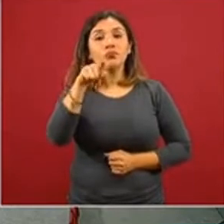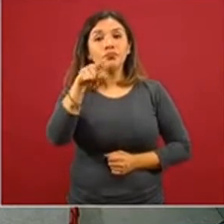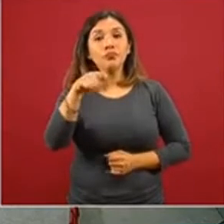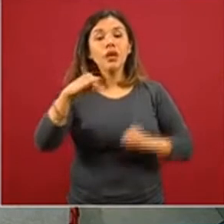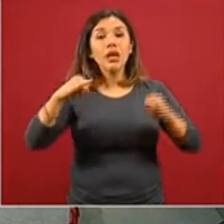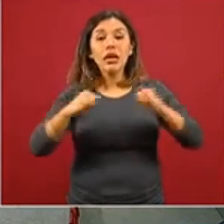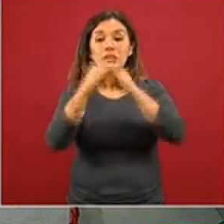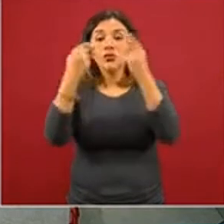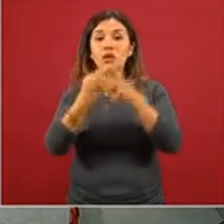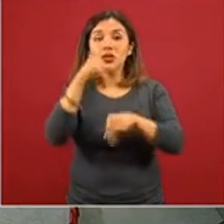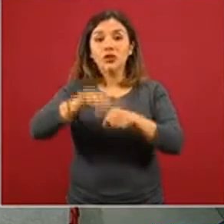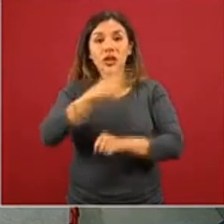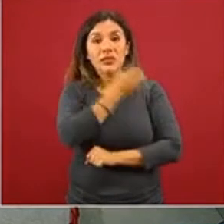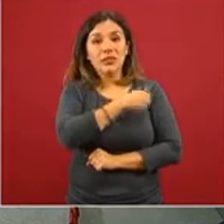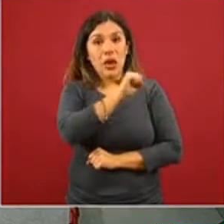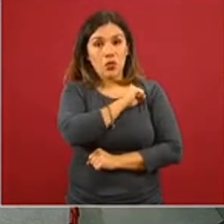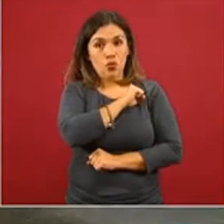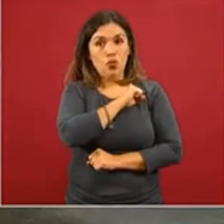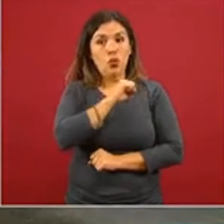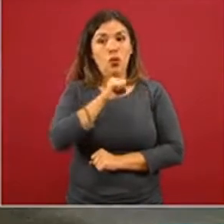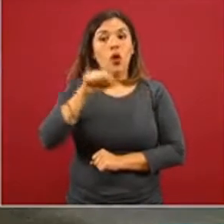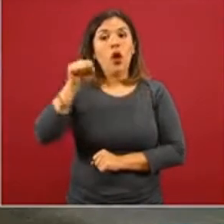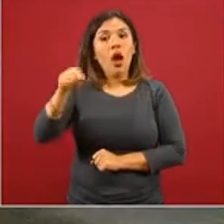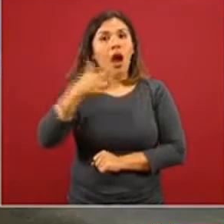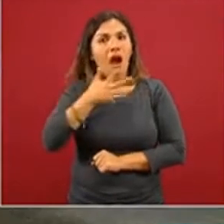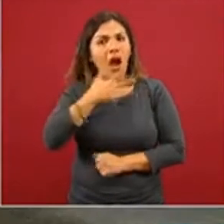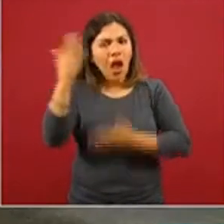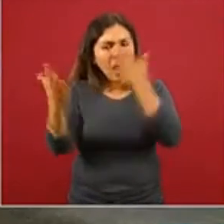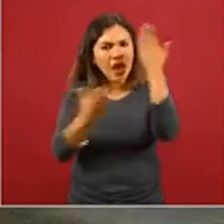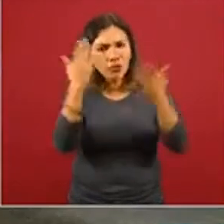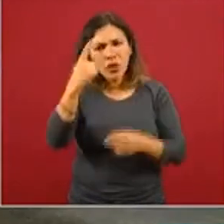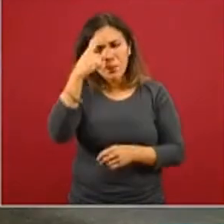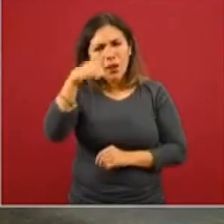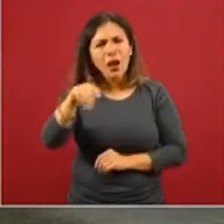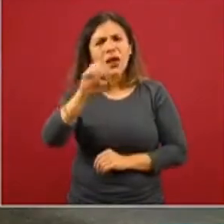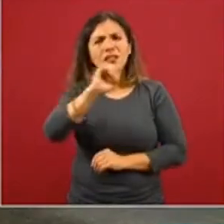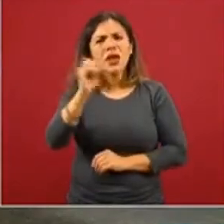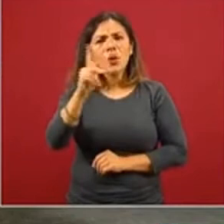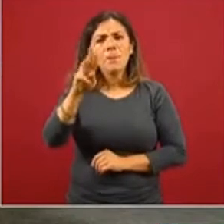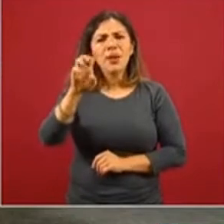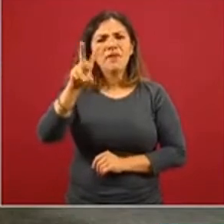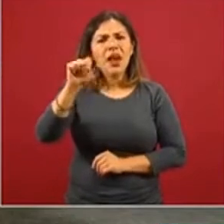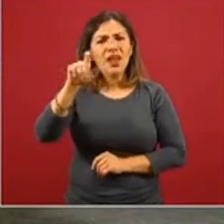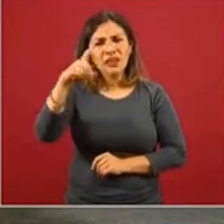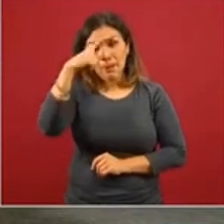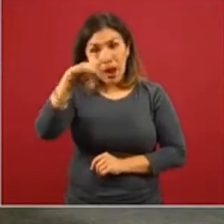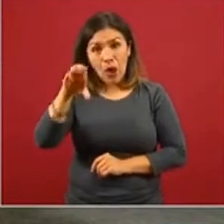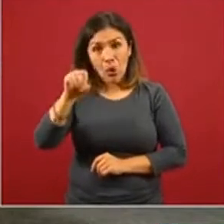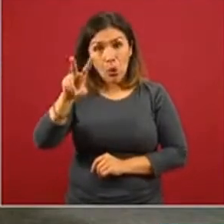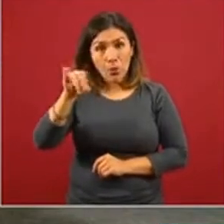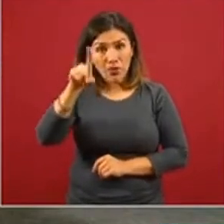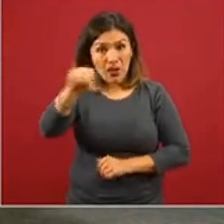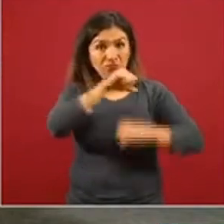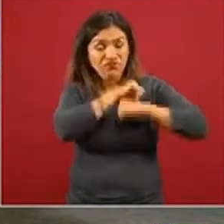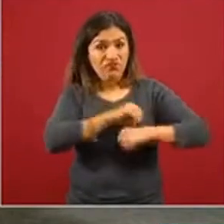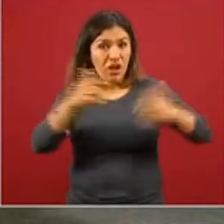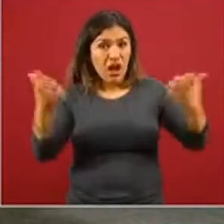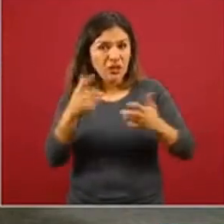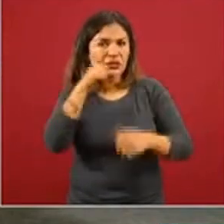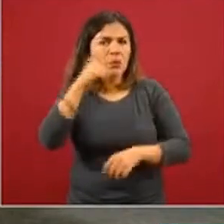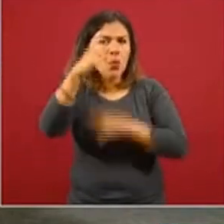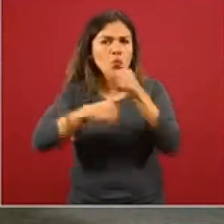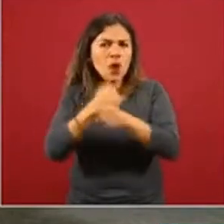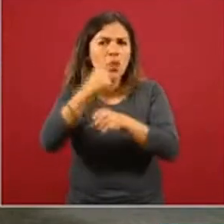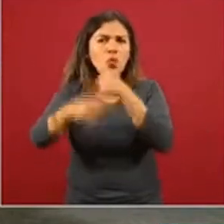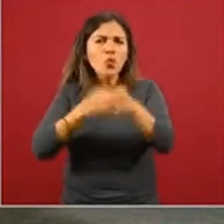Nacional de Salud Pública se van a hacer estudios de cero prevalencia, si ya Sí. se tienen para COVID, porque ellos los hacen año con